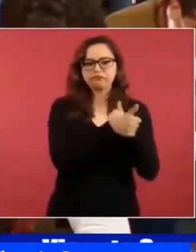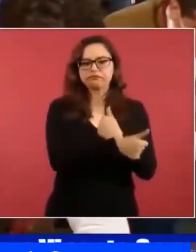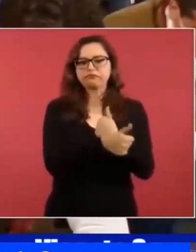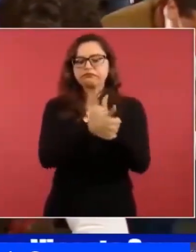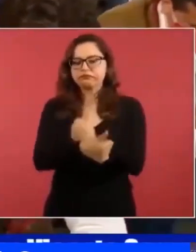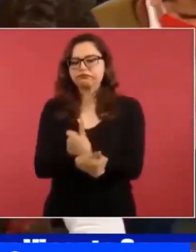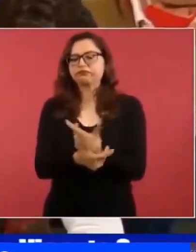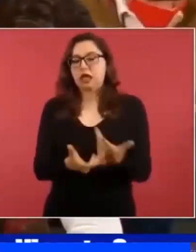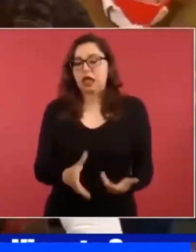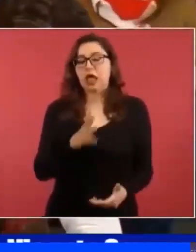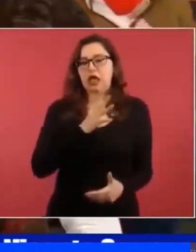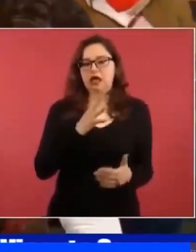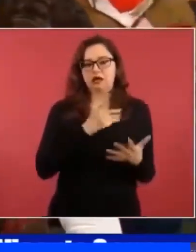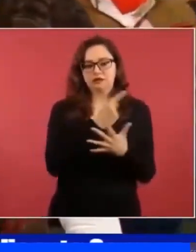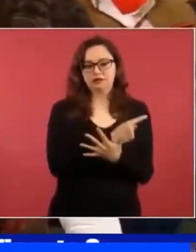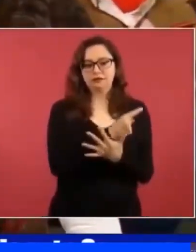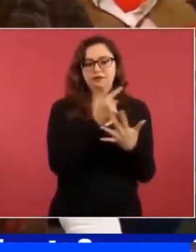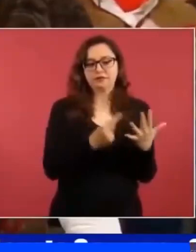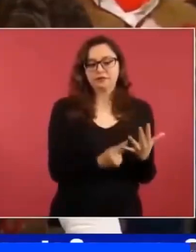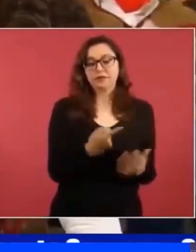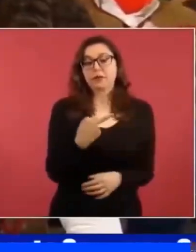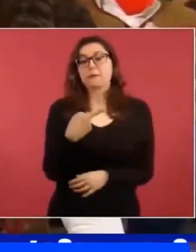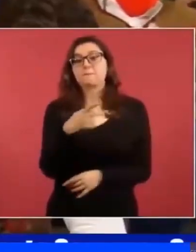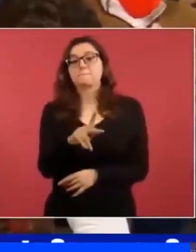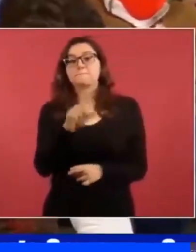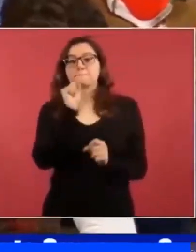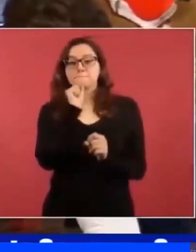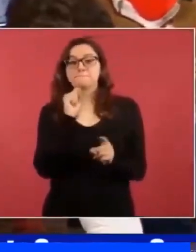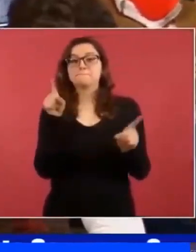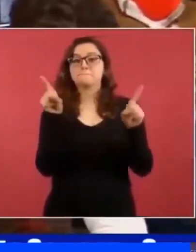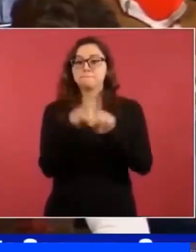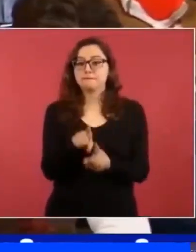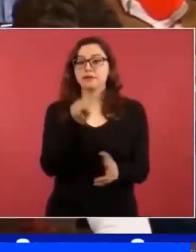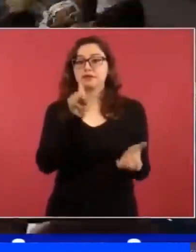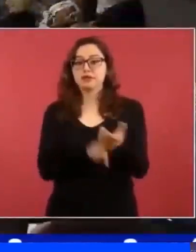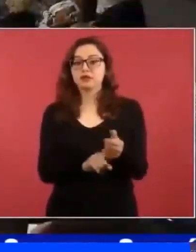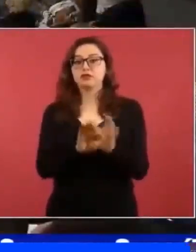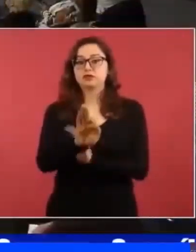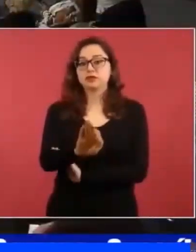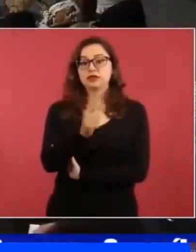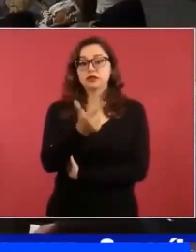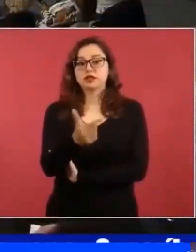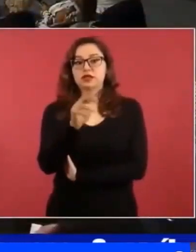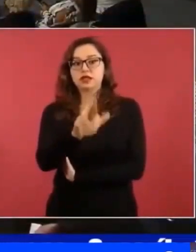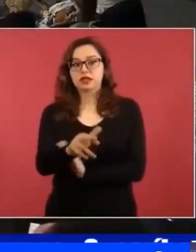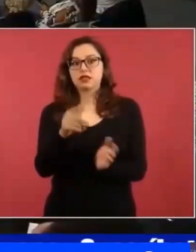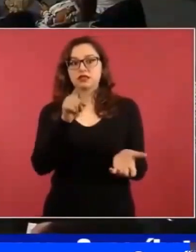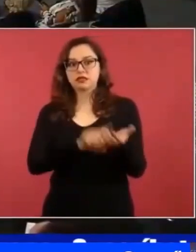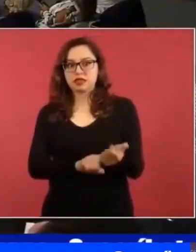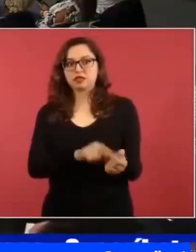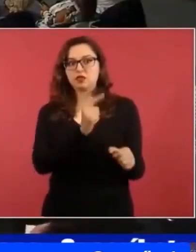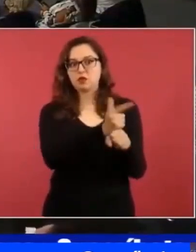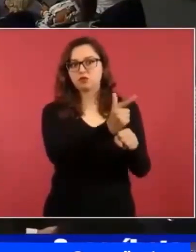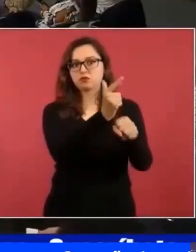tenido algunos elementos o integrantes de la Fiscalía General de la República, que se tiene conocimiento de que funcionarios suyos solicitaron a